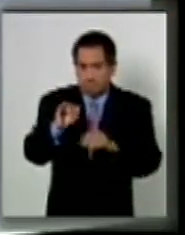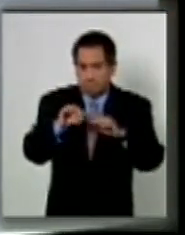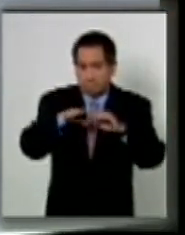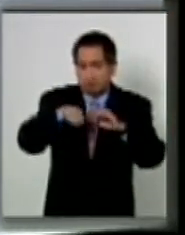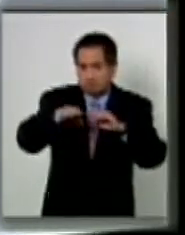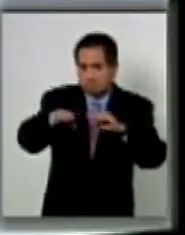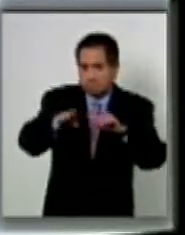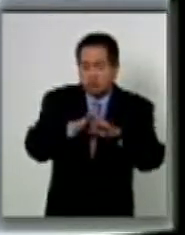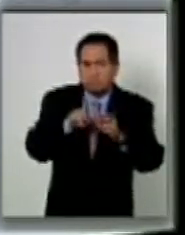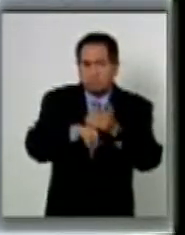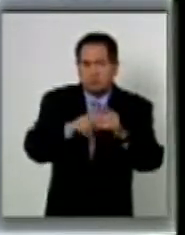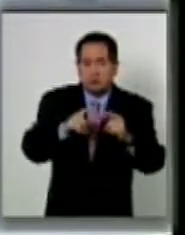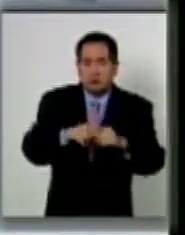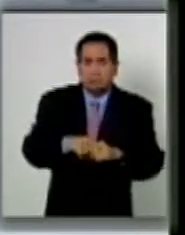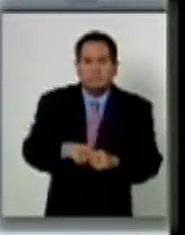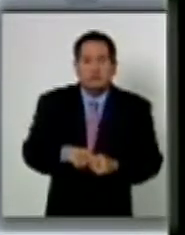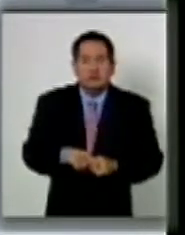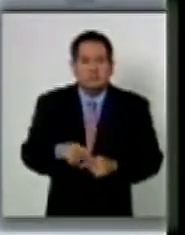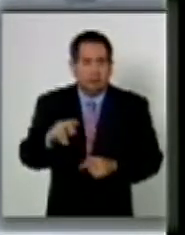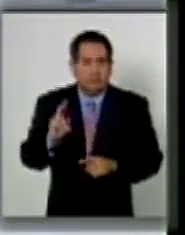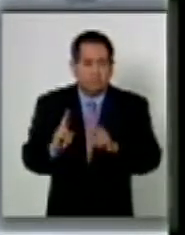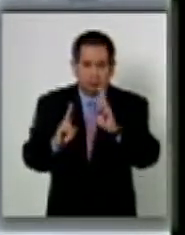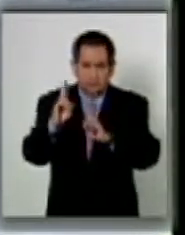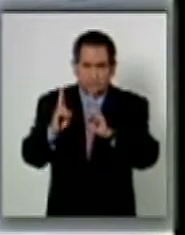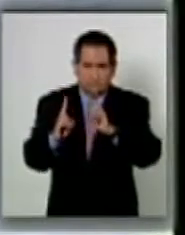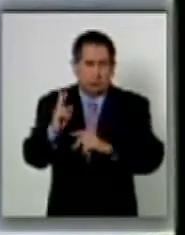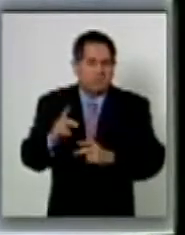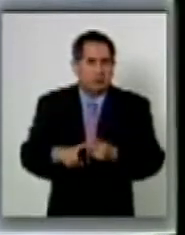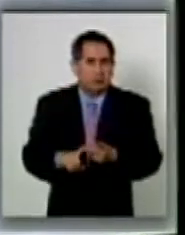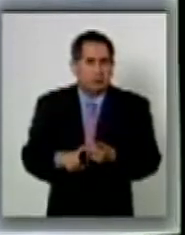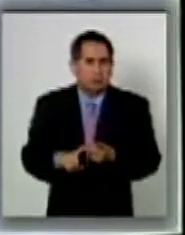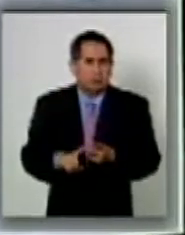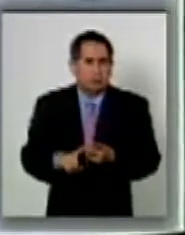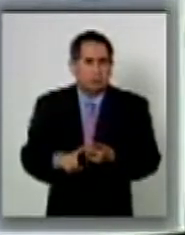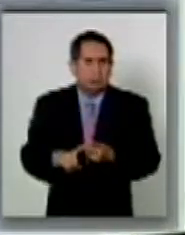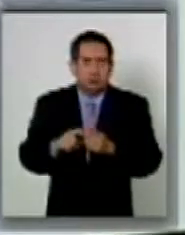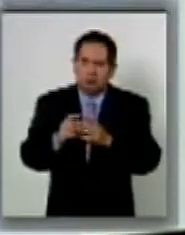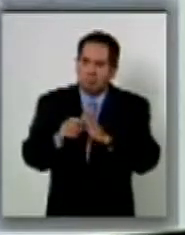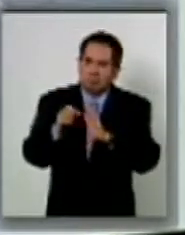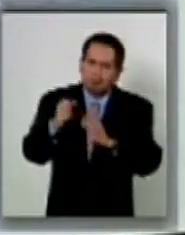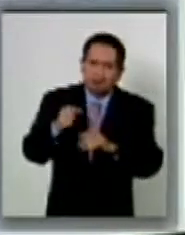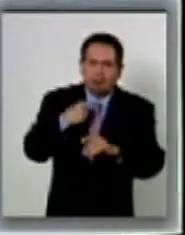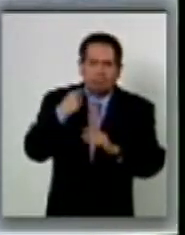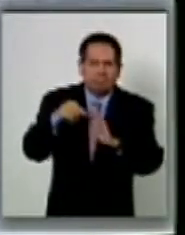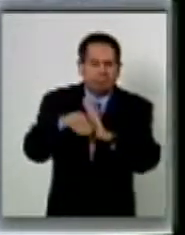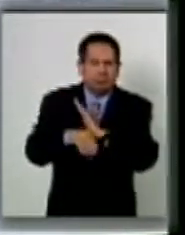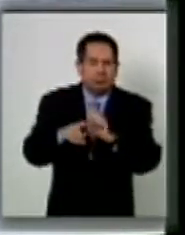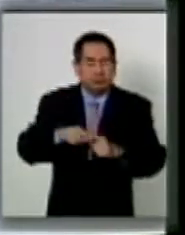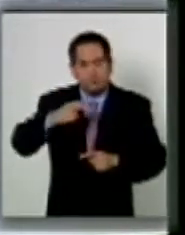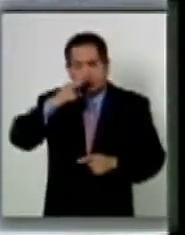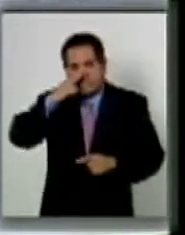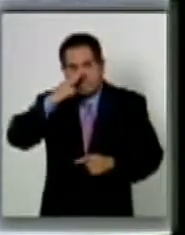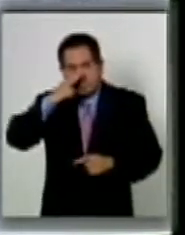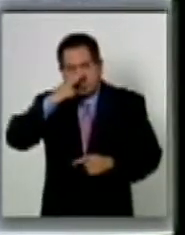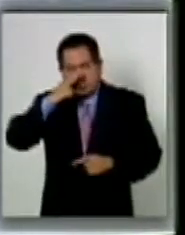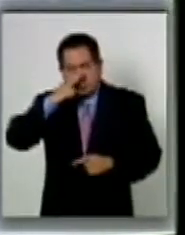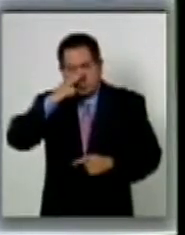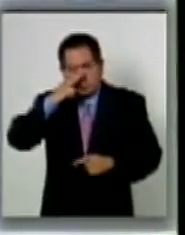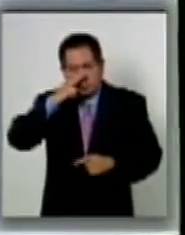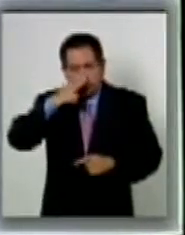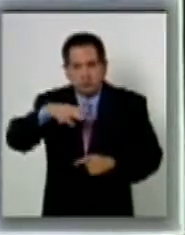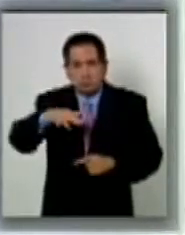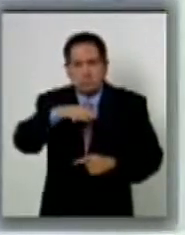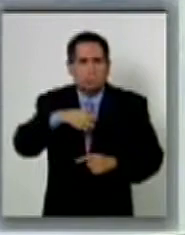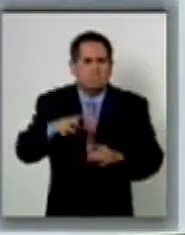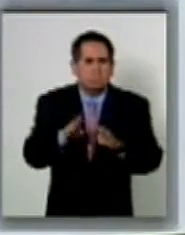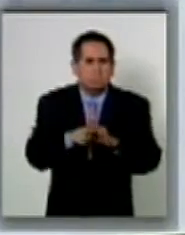anda? Naucalpan, cae un tanto y recupera. Nezahualcóyotl es